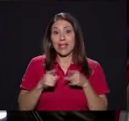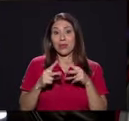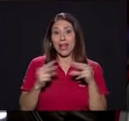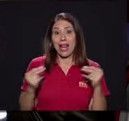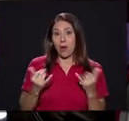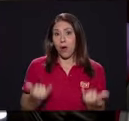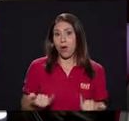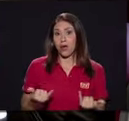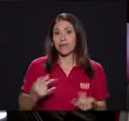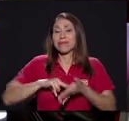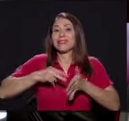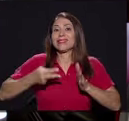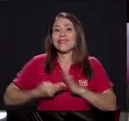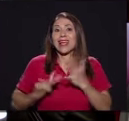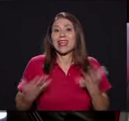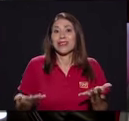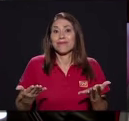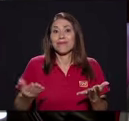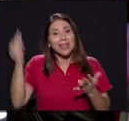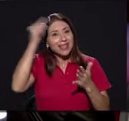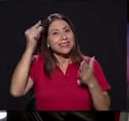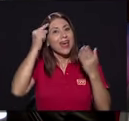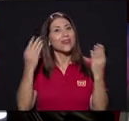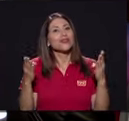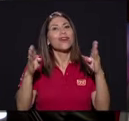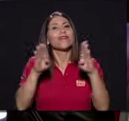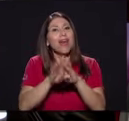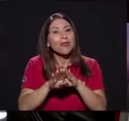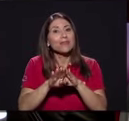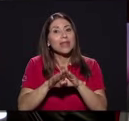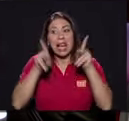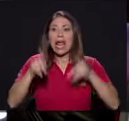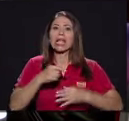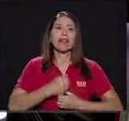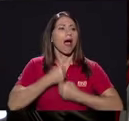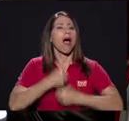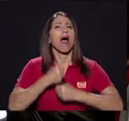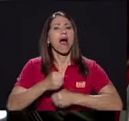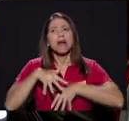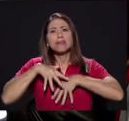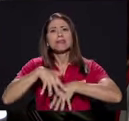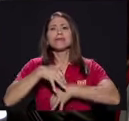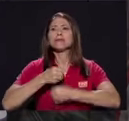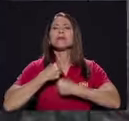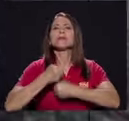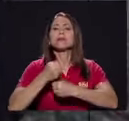en Nicaragua justamente obedece al Estado cerrado. La gente está en las calles pidiendo mayor